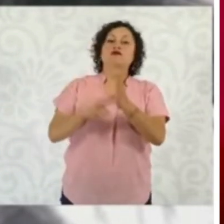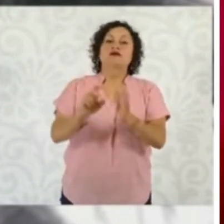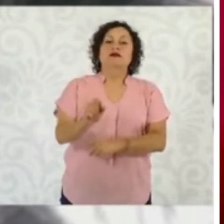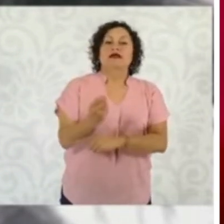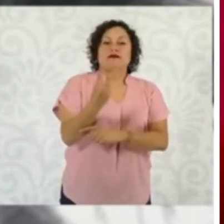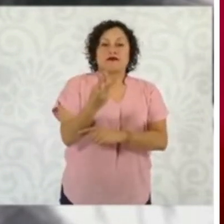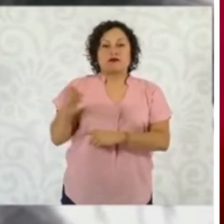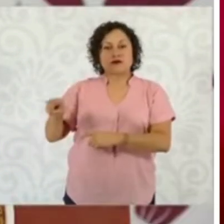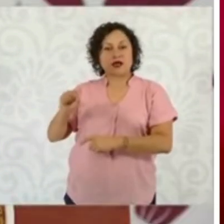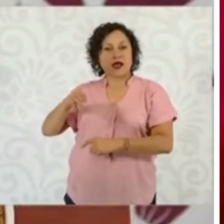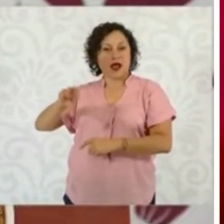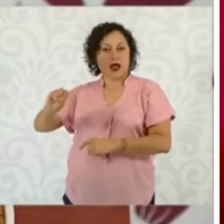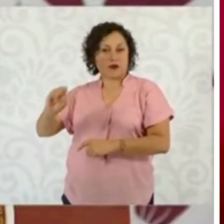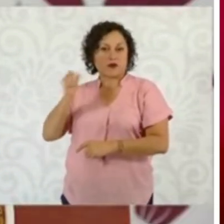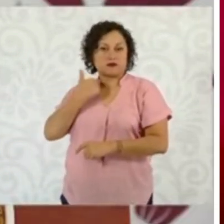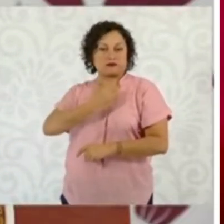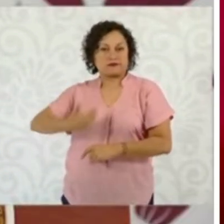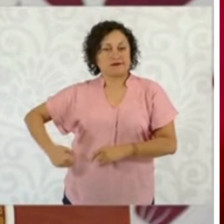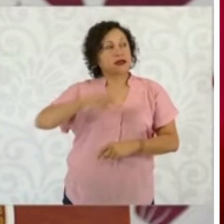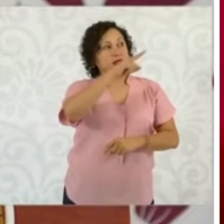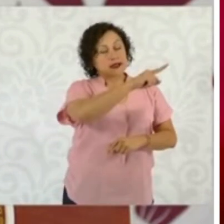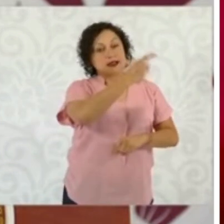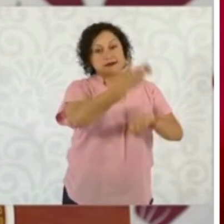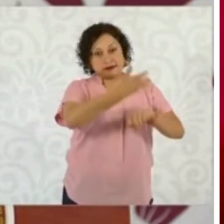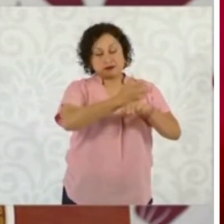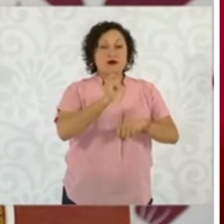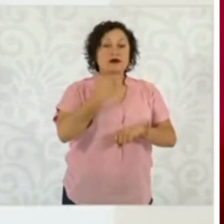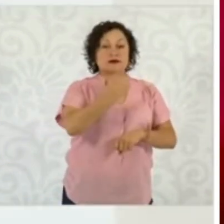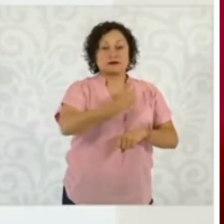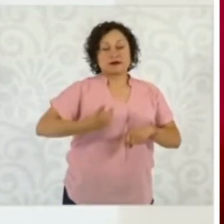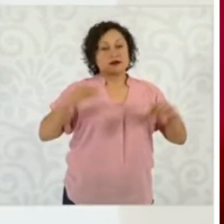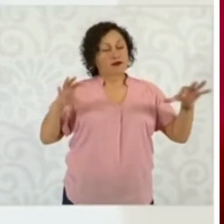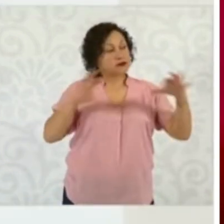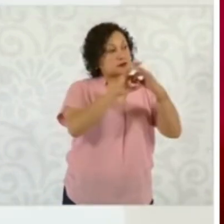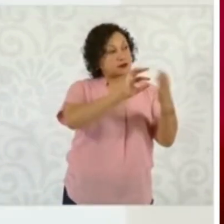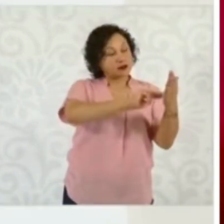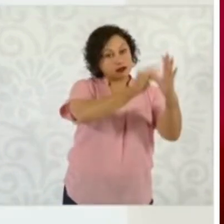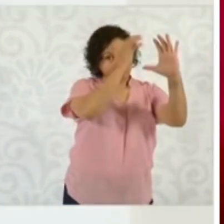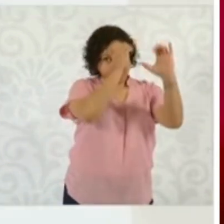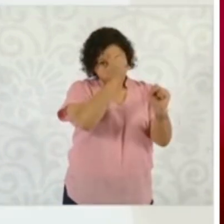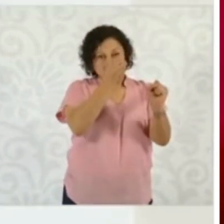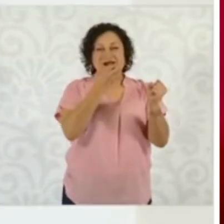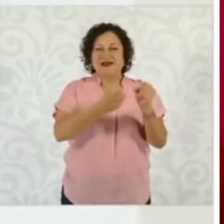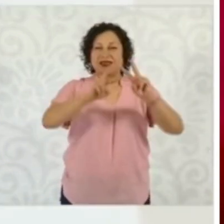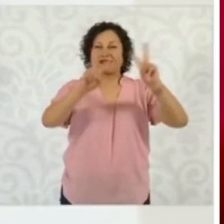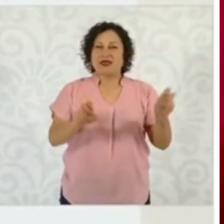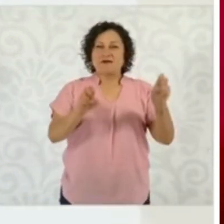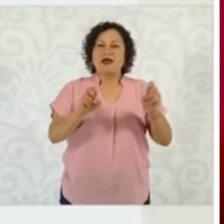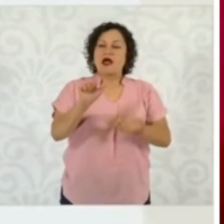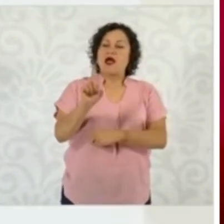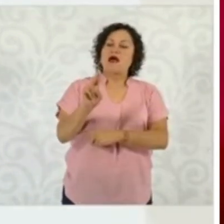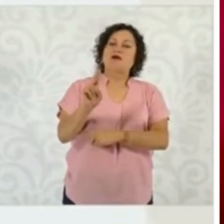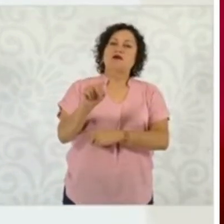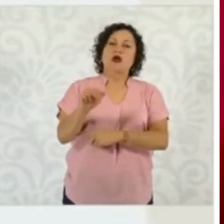presidente López Obrador para compartir información de aduanas. Ese fue uno de los resultados de la reunión. Ella